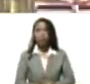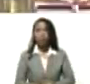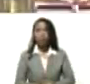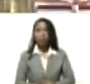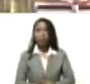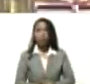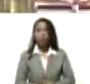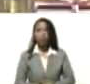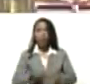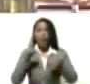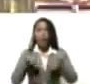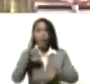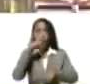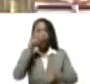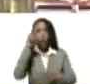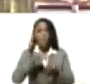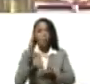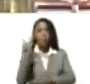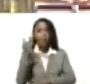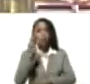este año 2022